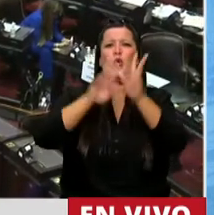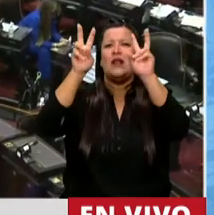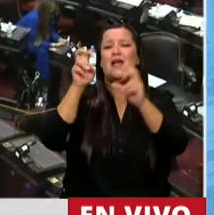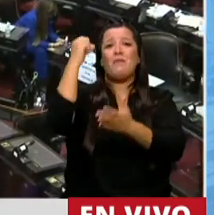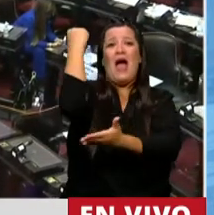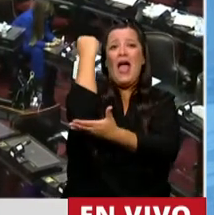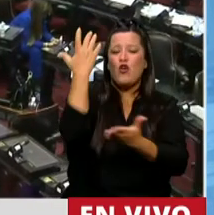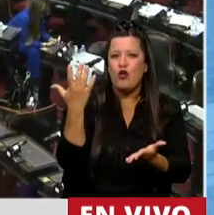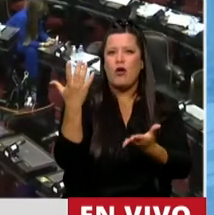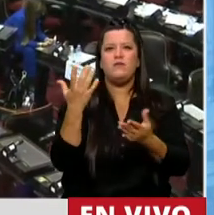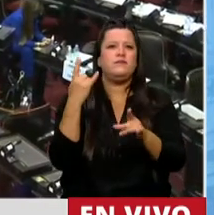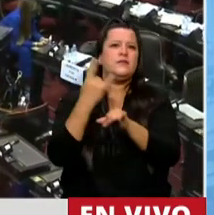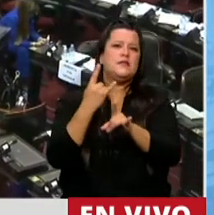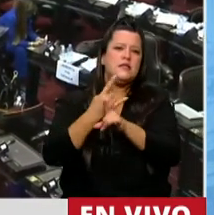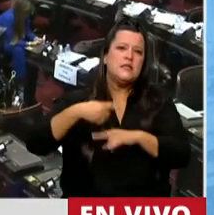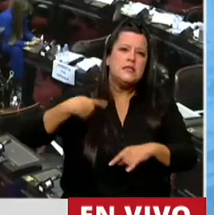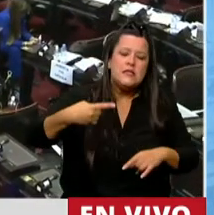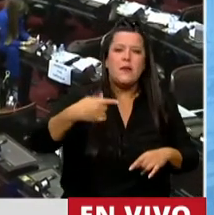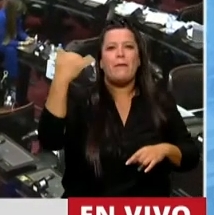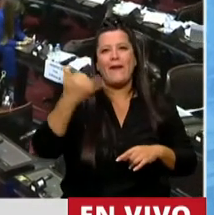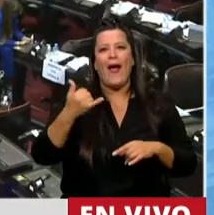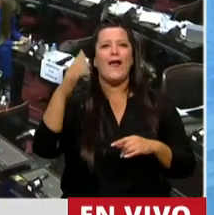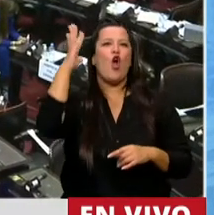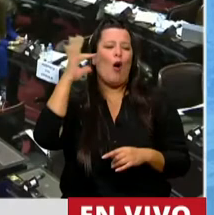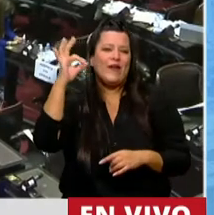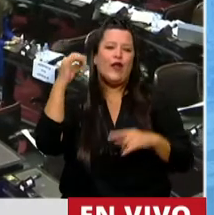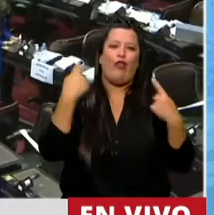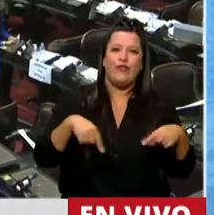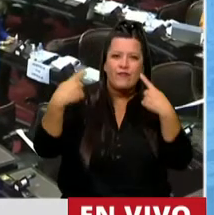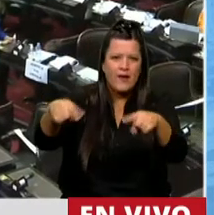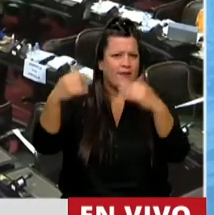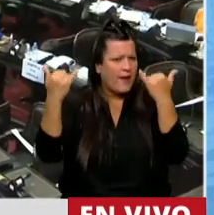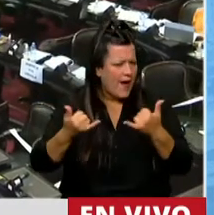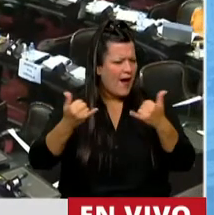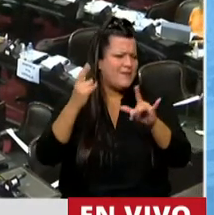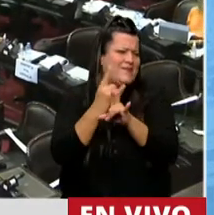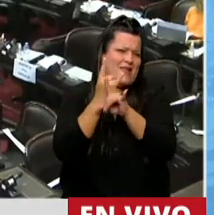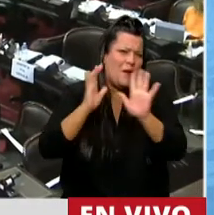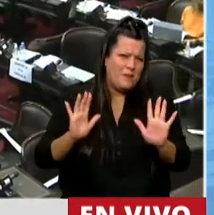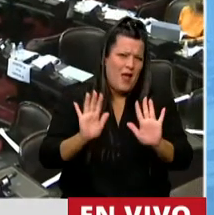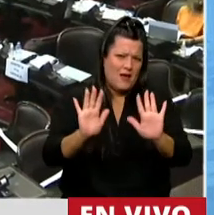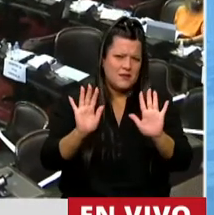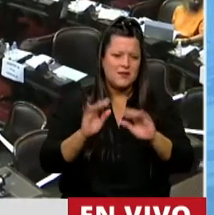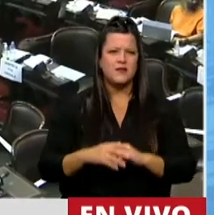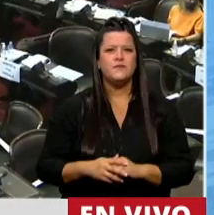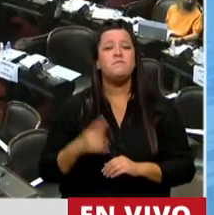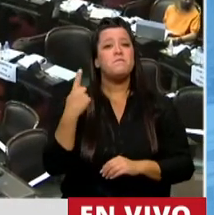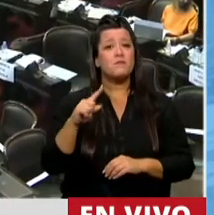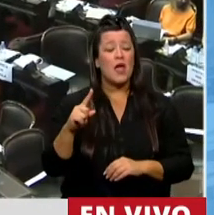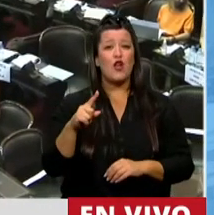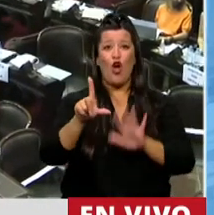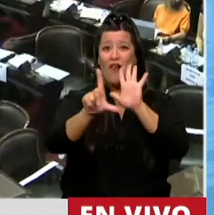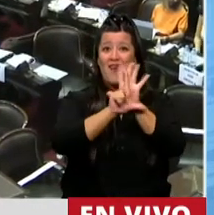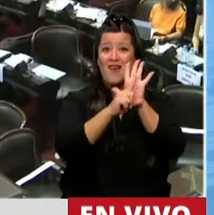económica, siempre hay diferencias de opiniones. Lo que claramente esta